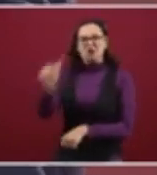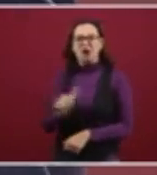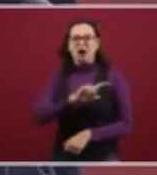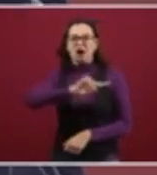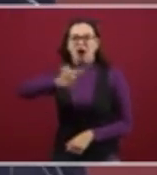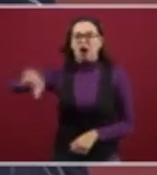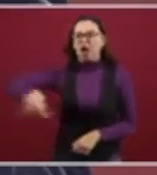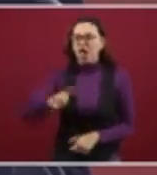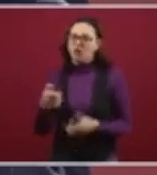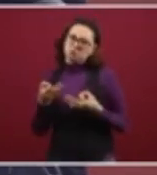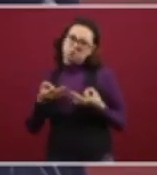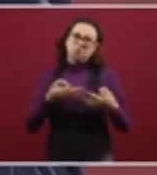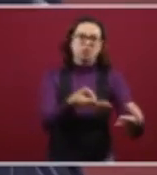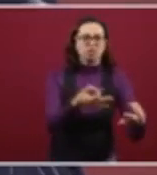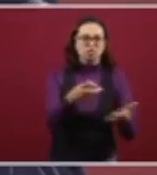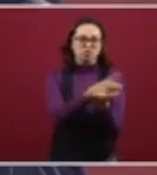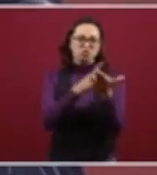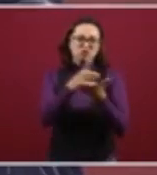los enganchaban,